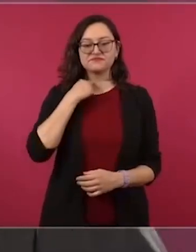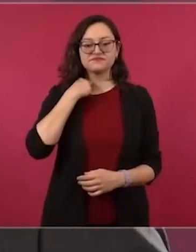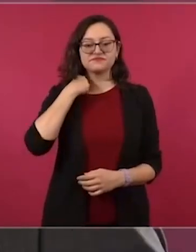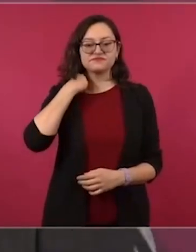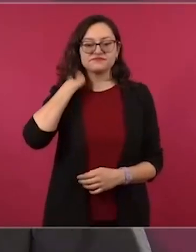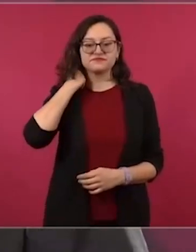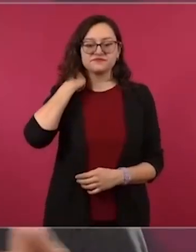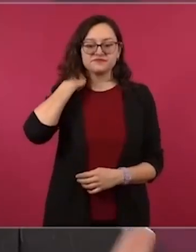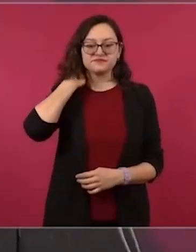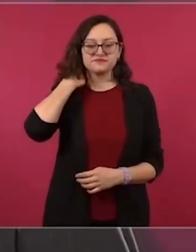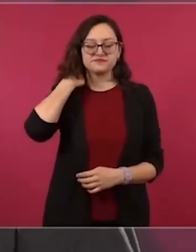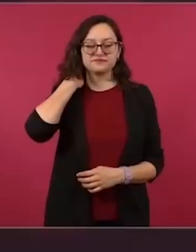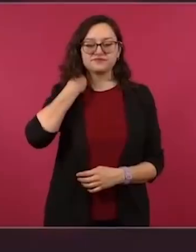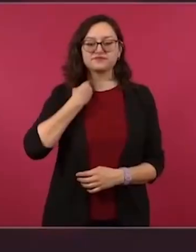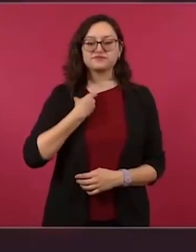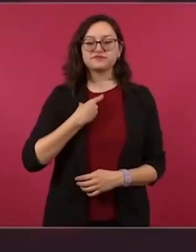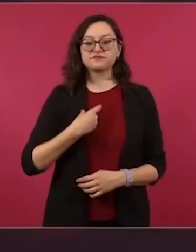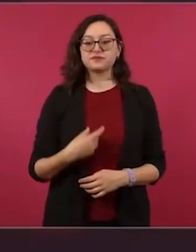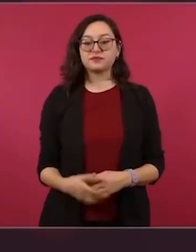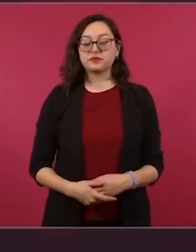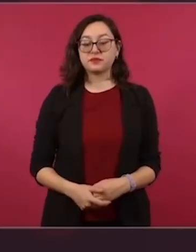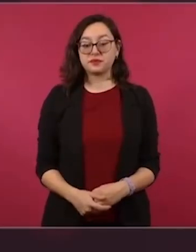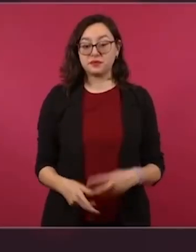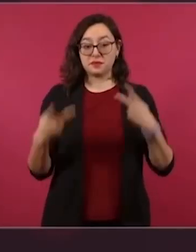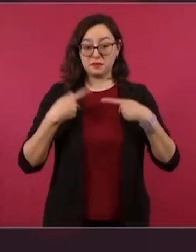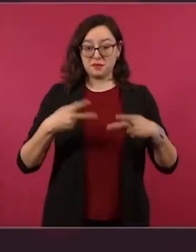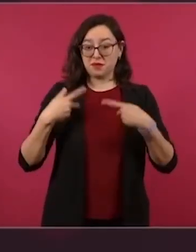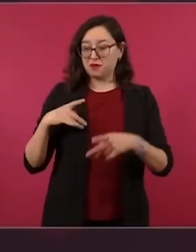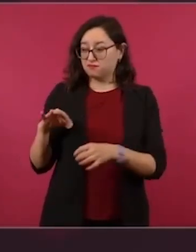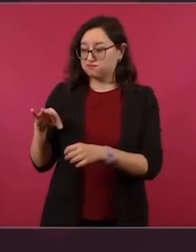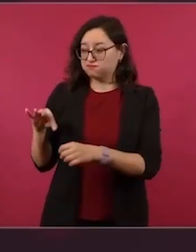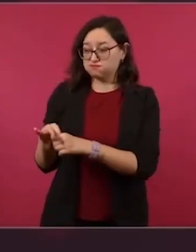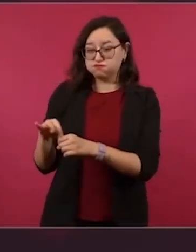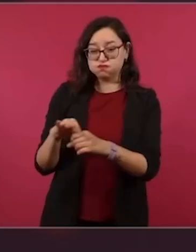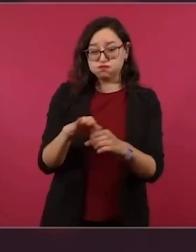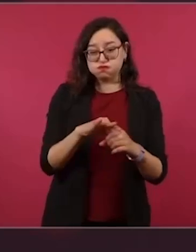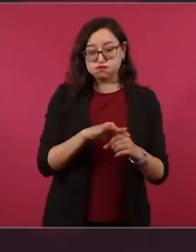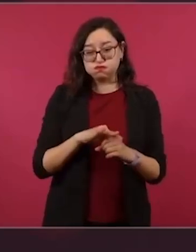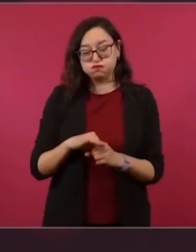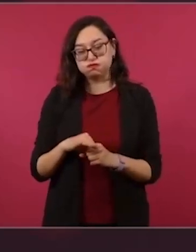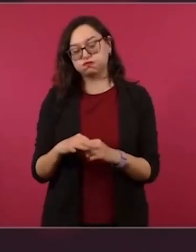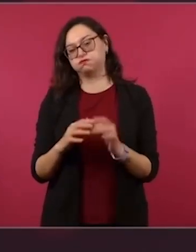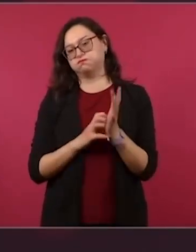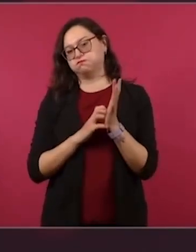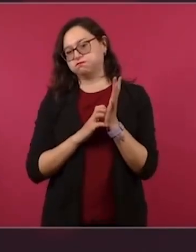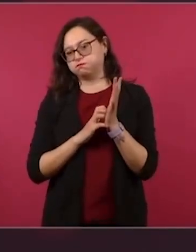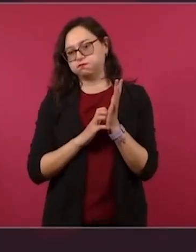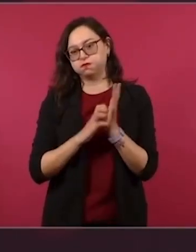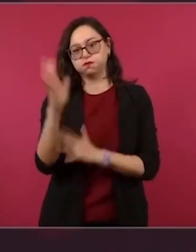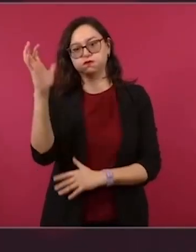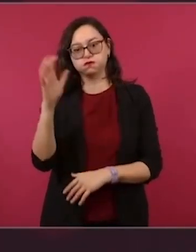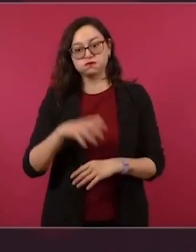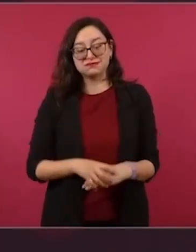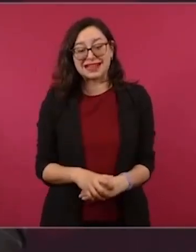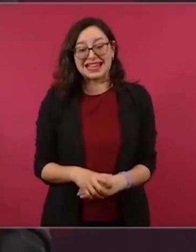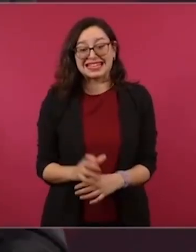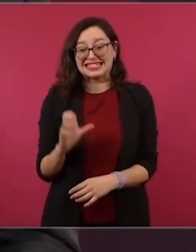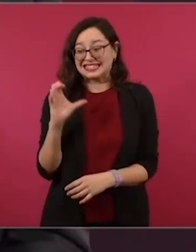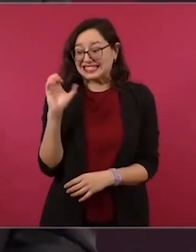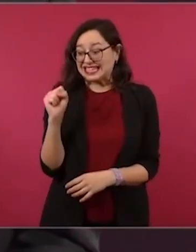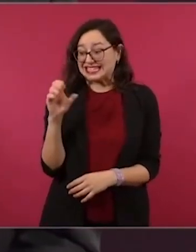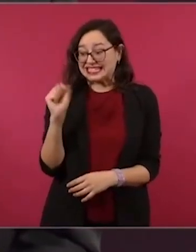Participaron millones de ciudadanos, cerca de 60